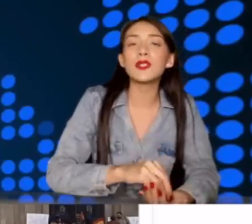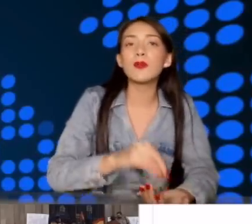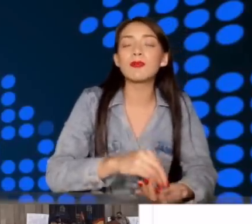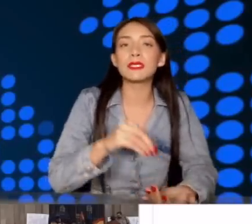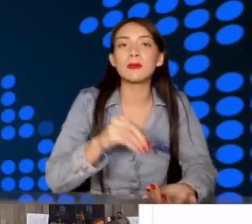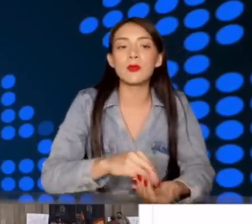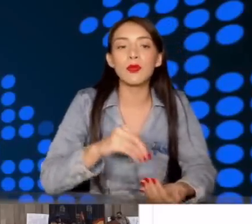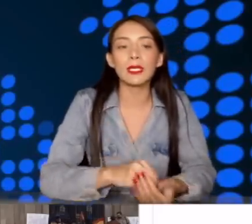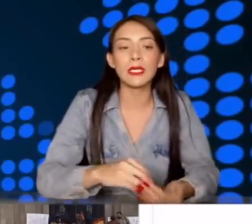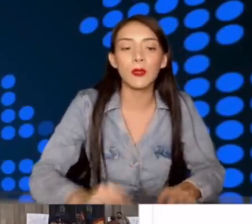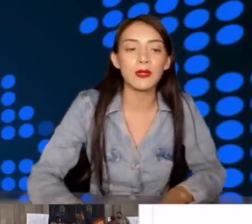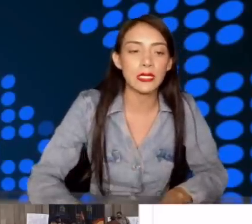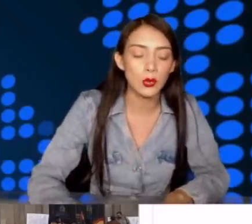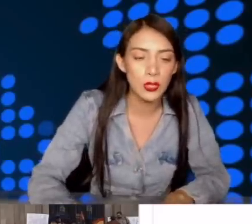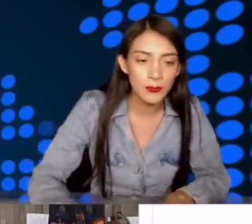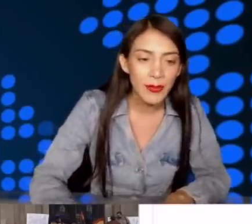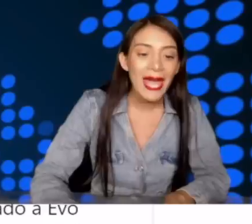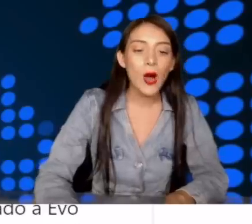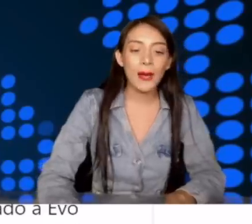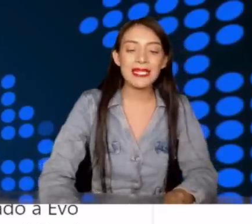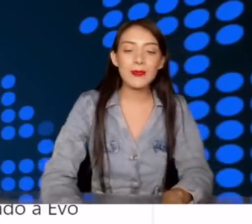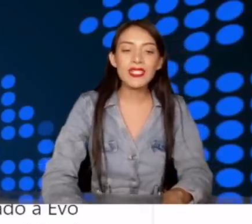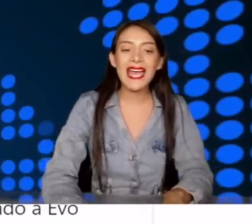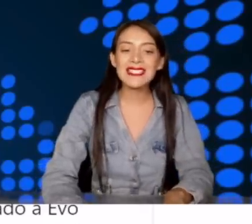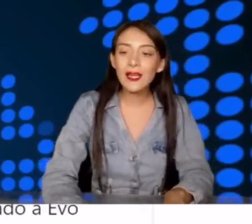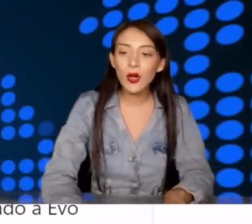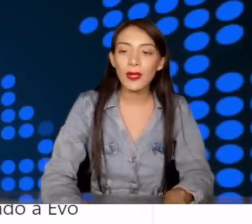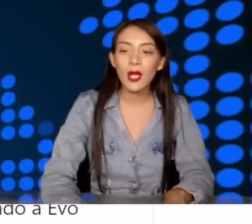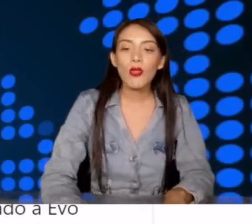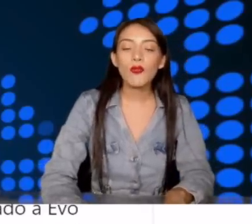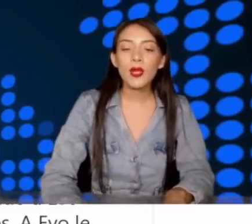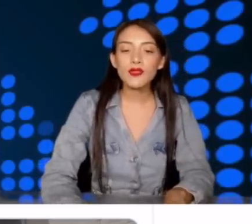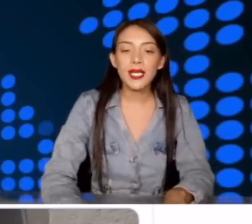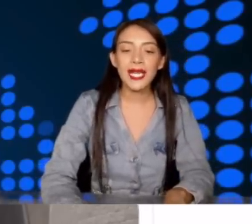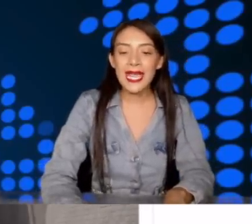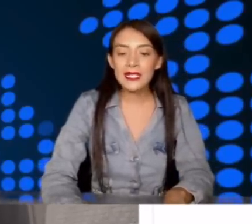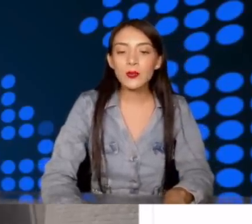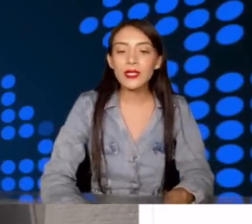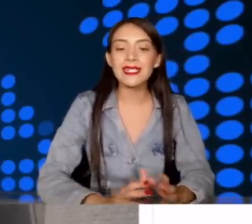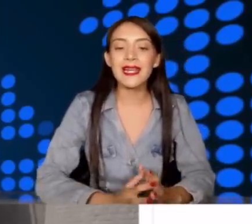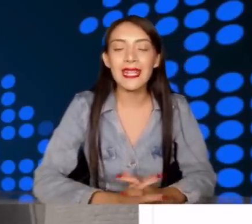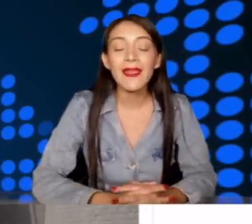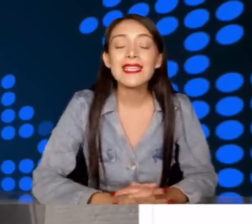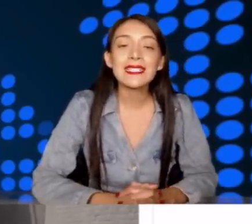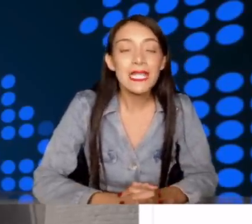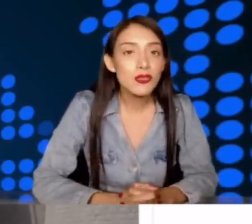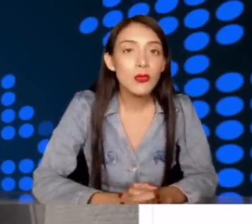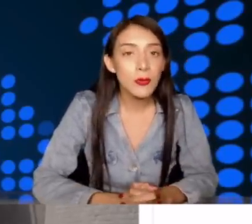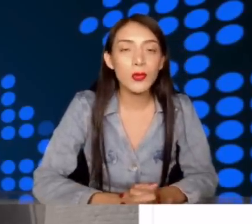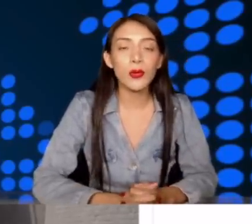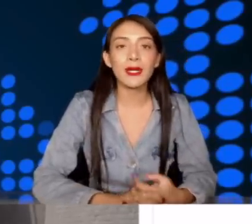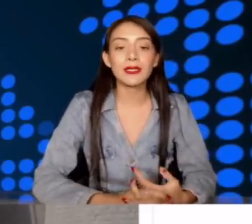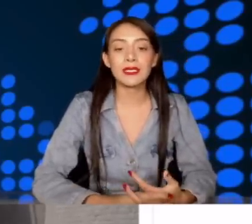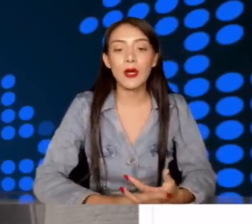también menciona, pues, participación por parte del gobierno de Estados Unidos. Ahora, pasamos a esta joven, donde anuncia que esto pues en realidad sí es